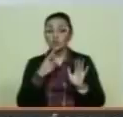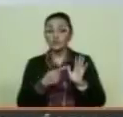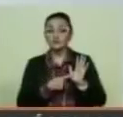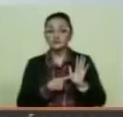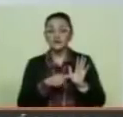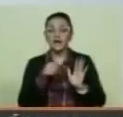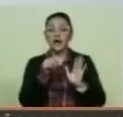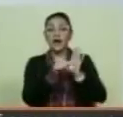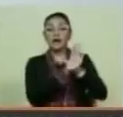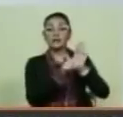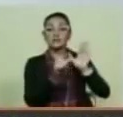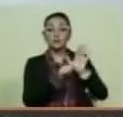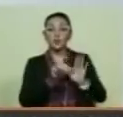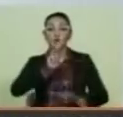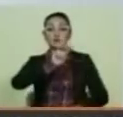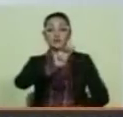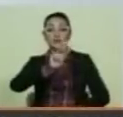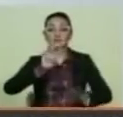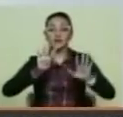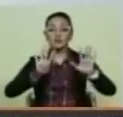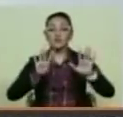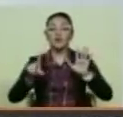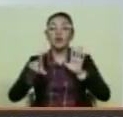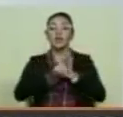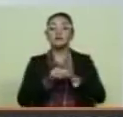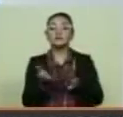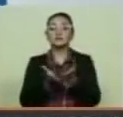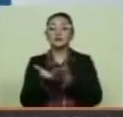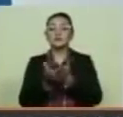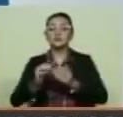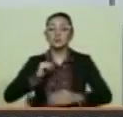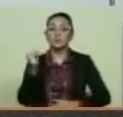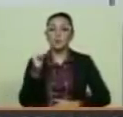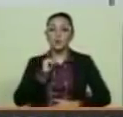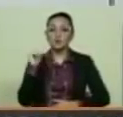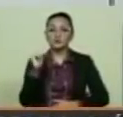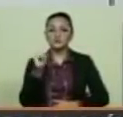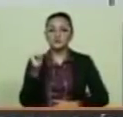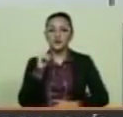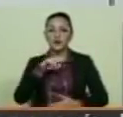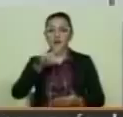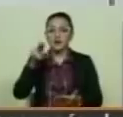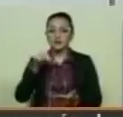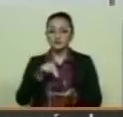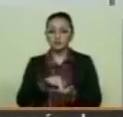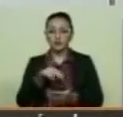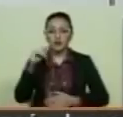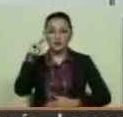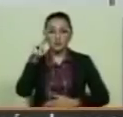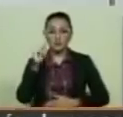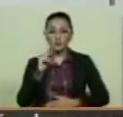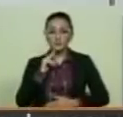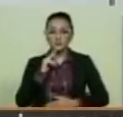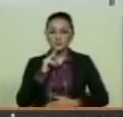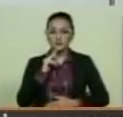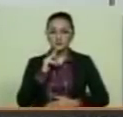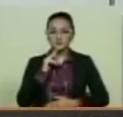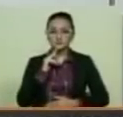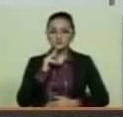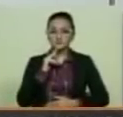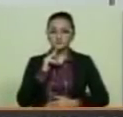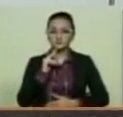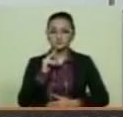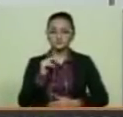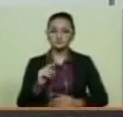artículo 39 de la Ley del Servicio de Policía y del Cuerpo de Policía Nacional Bolivariana, que le